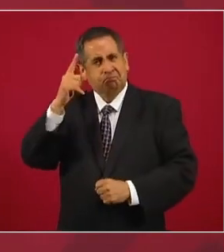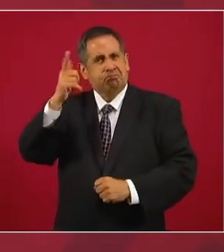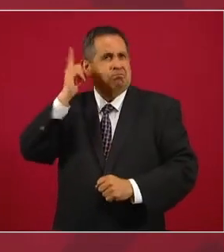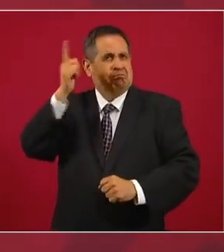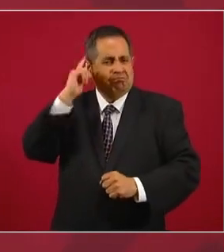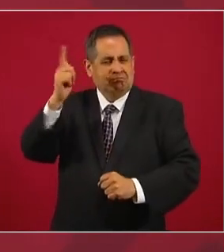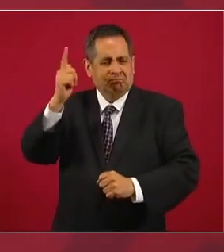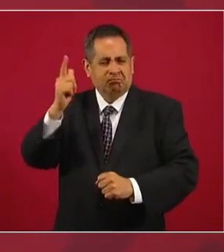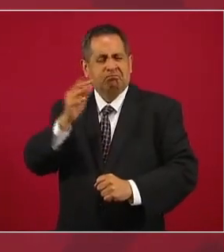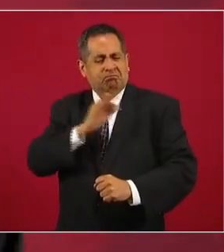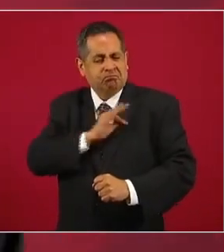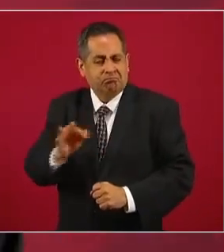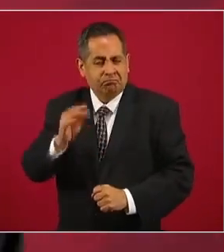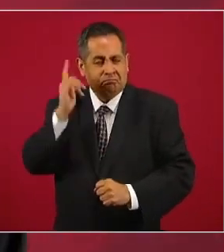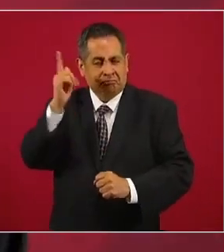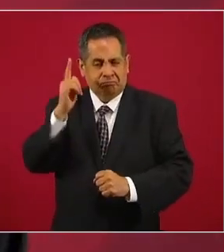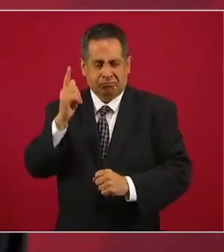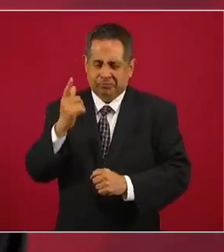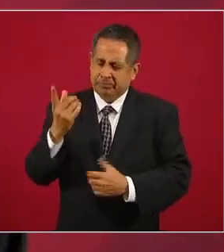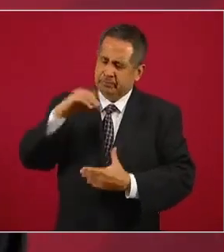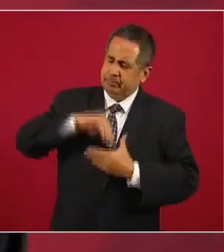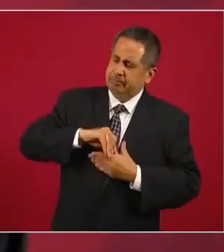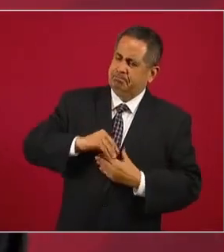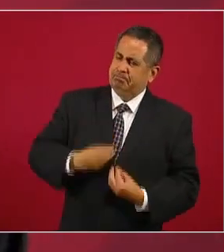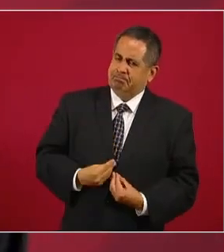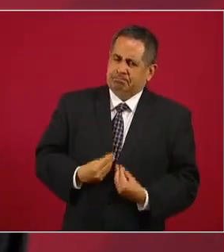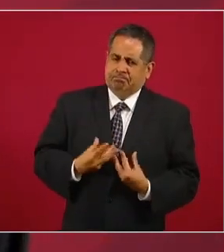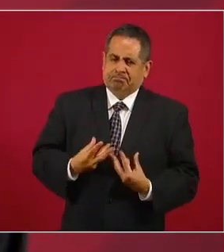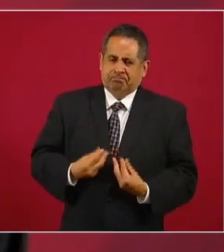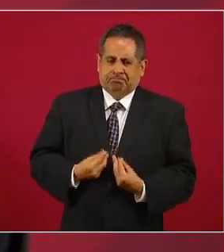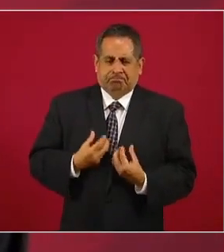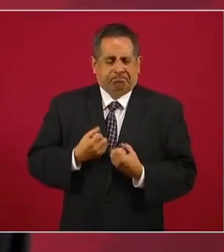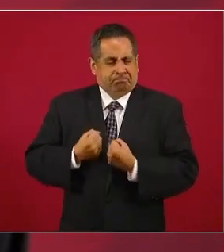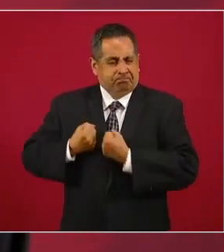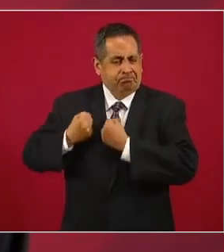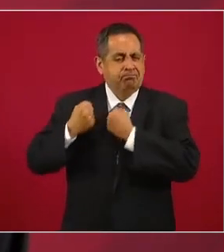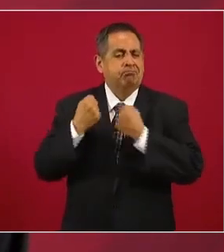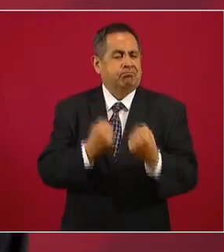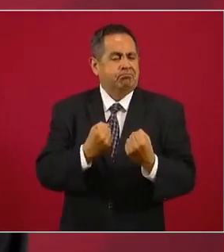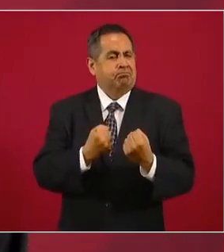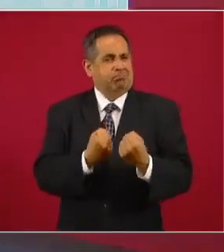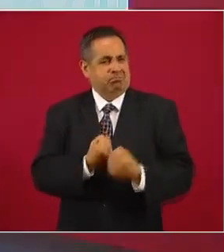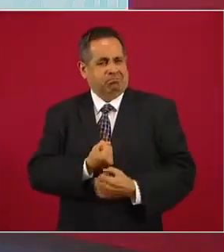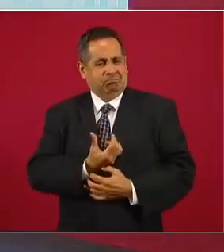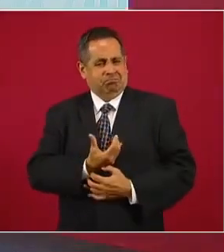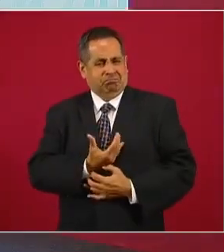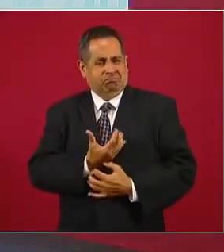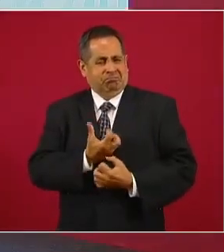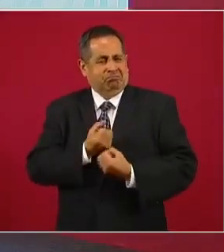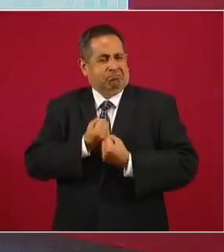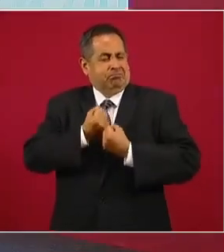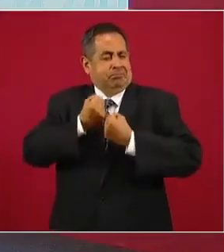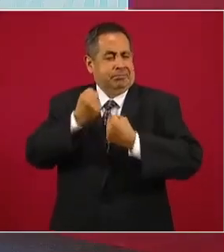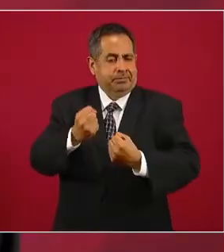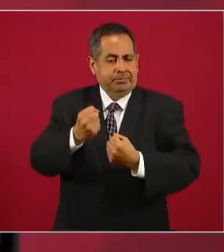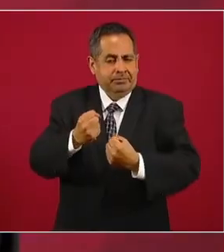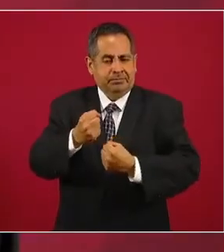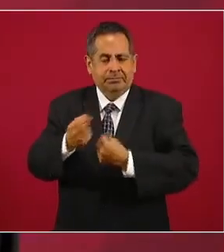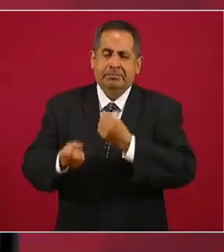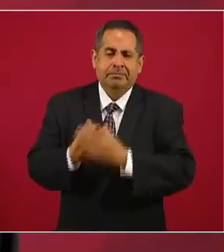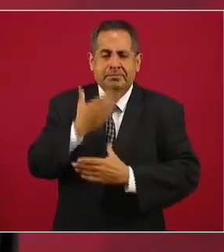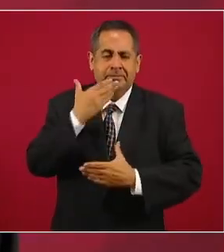esperanza es una fuerza muy poderosa y vamos a salir